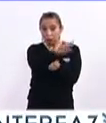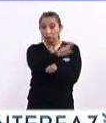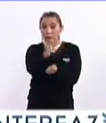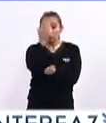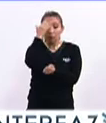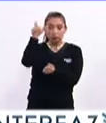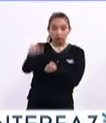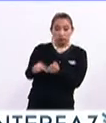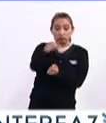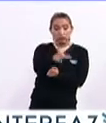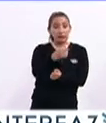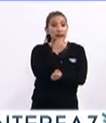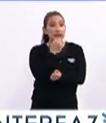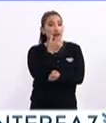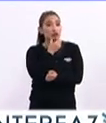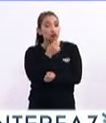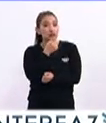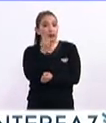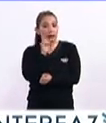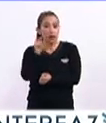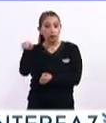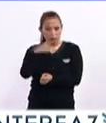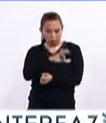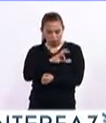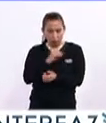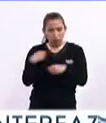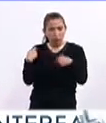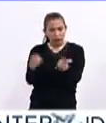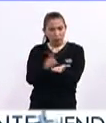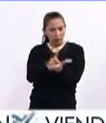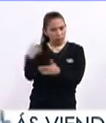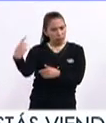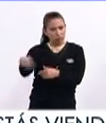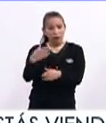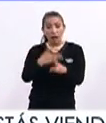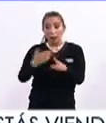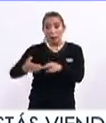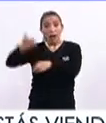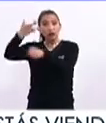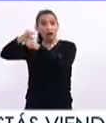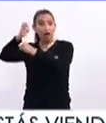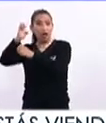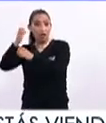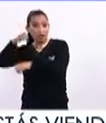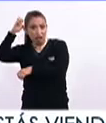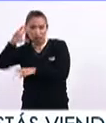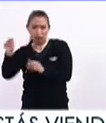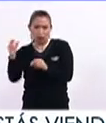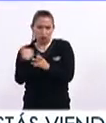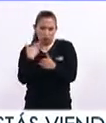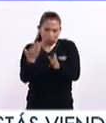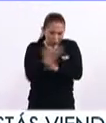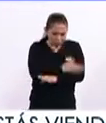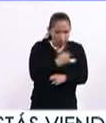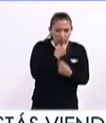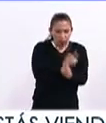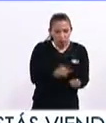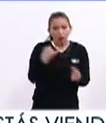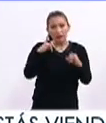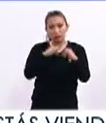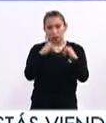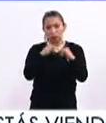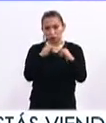reconoce a los niños y niñas como sujetos de derechos y ya no nada solamente hasta que tengan la mayoría de edad, precisamente el Instituto Electoral el año